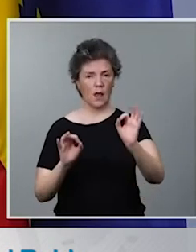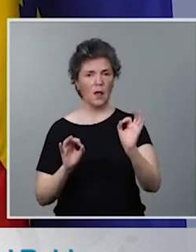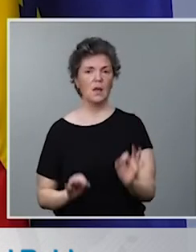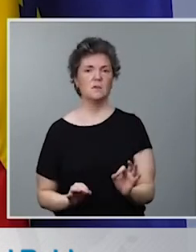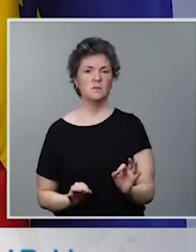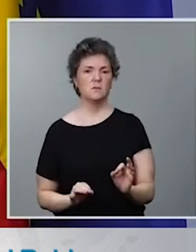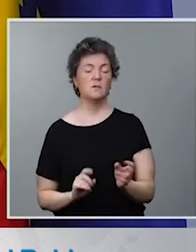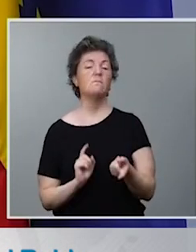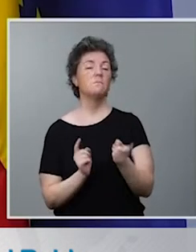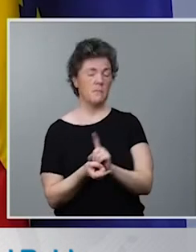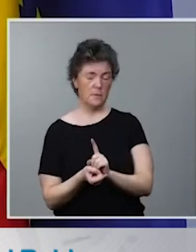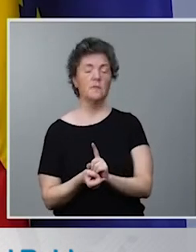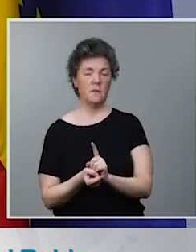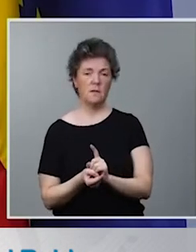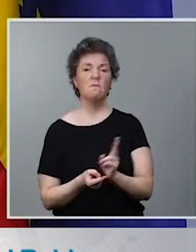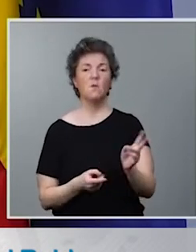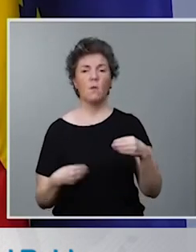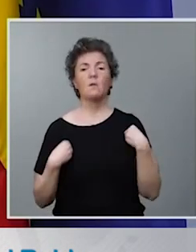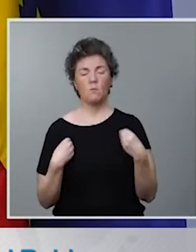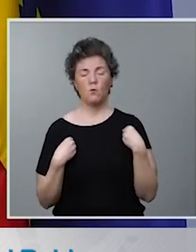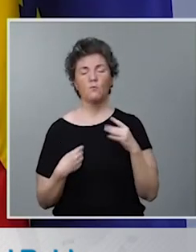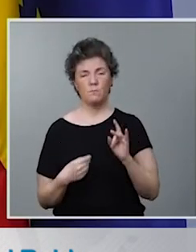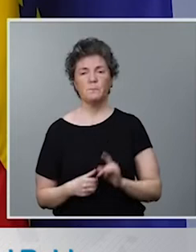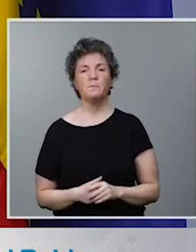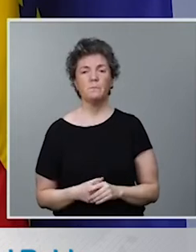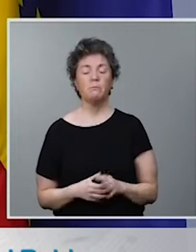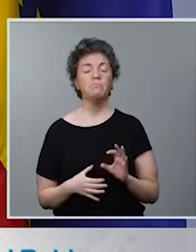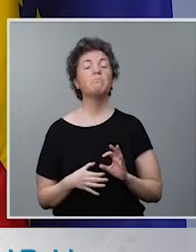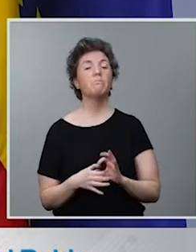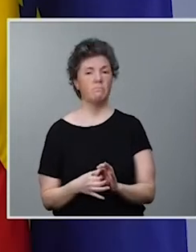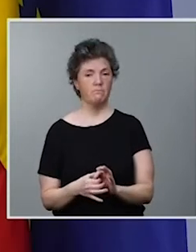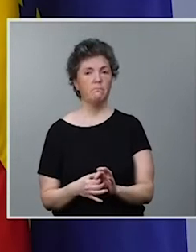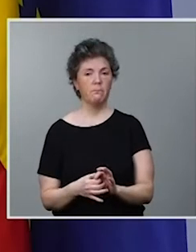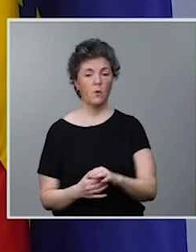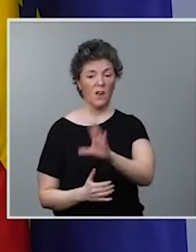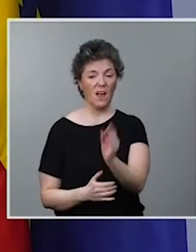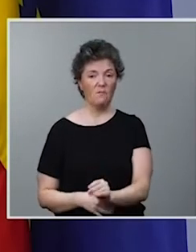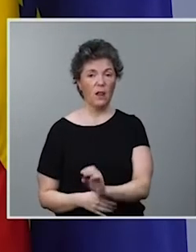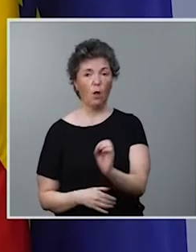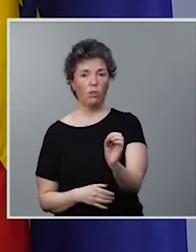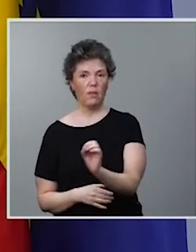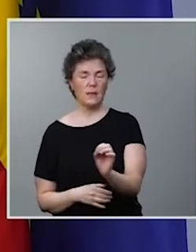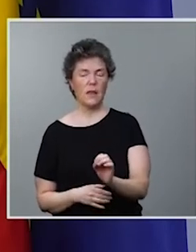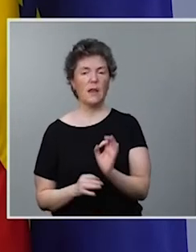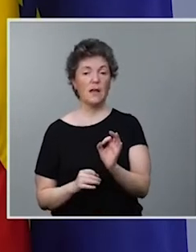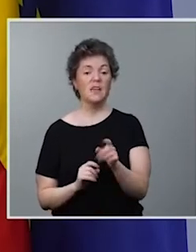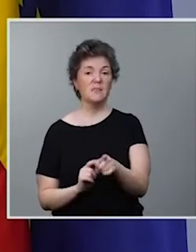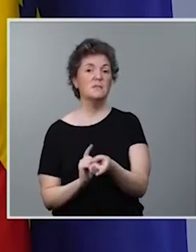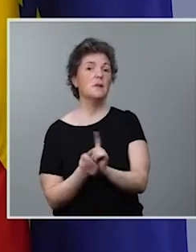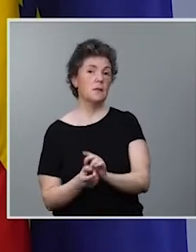de viruela de mono correspondiente con áfrica occidental que es la variante más